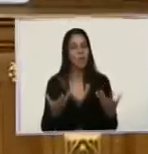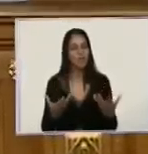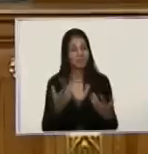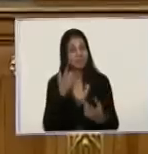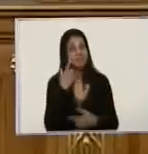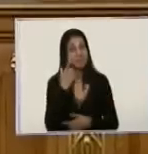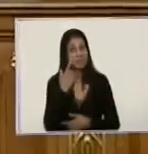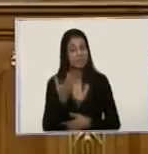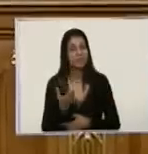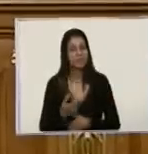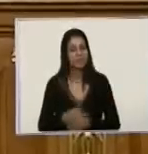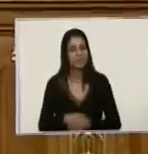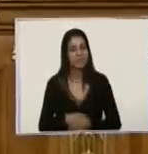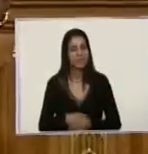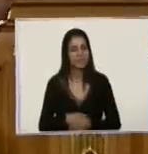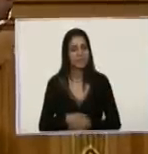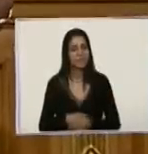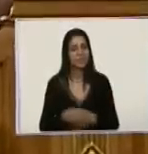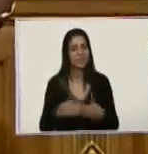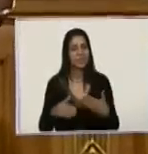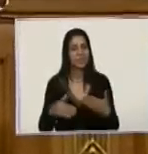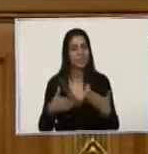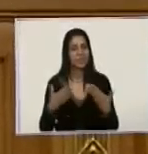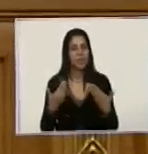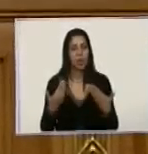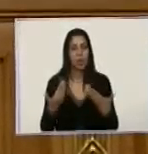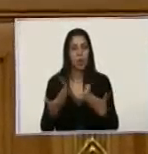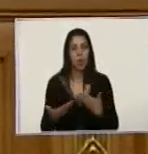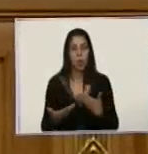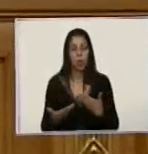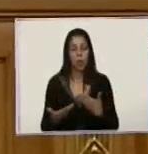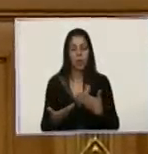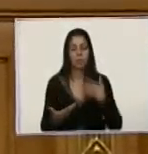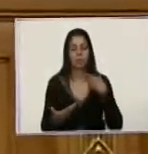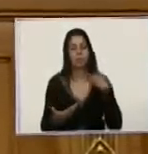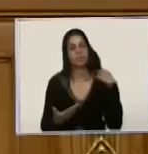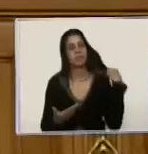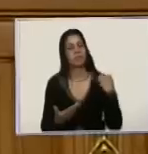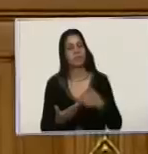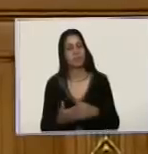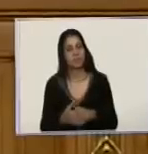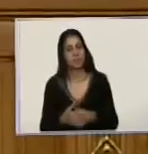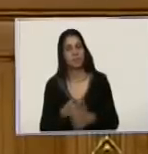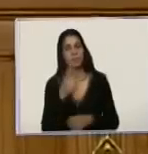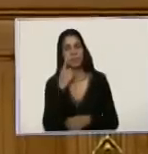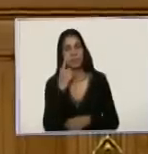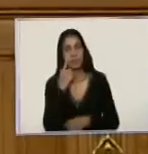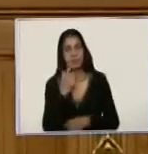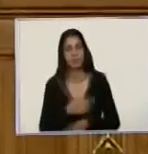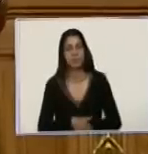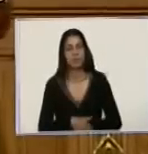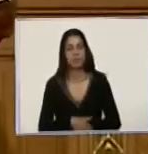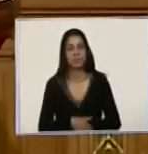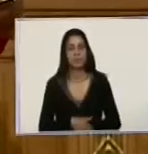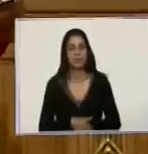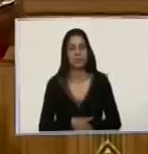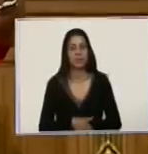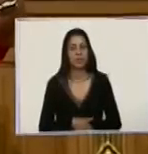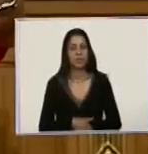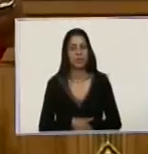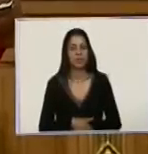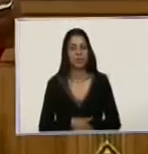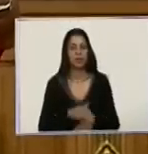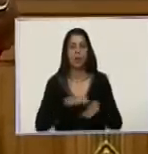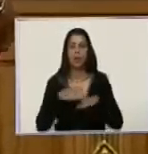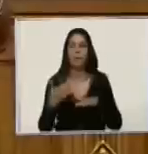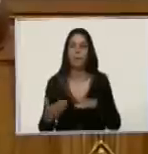dando una posición de fuerza. El mundo va a ser así. Fíjate, porque yo les digo las